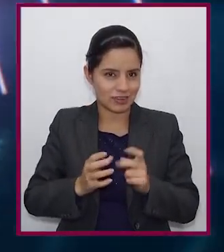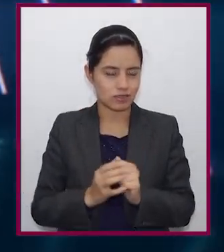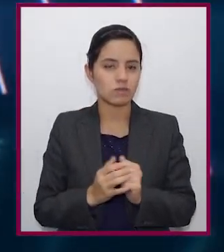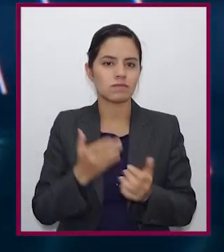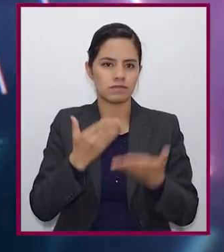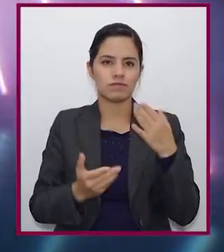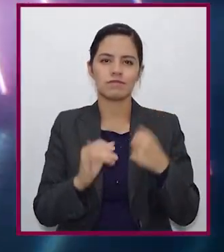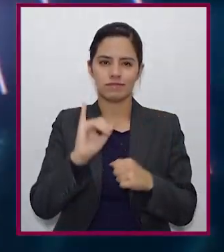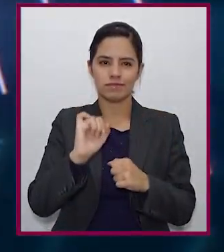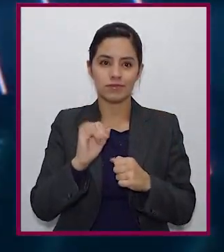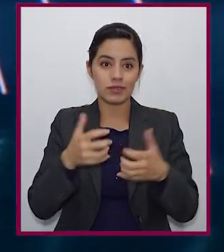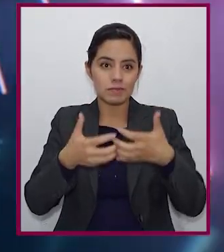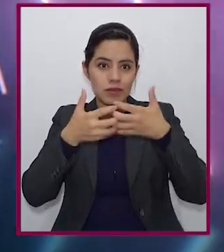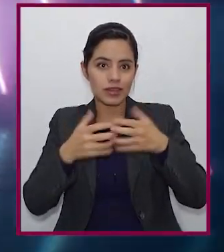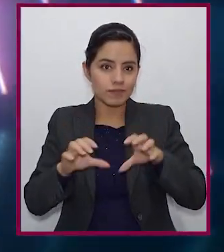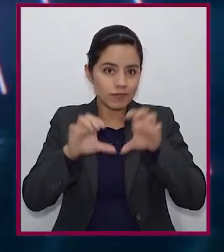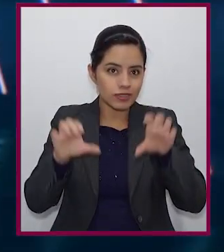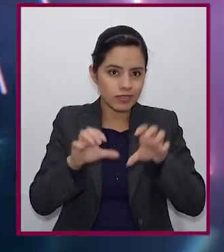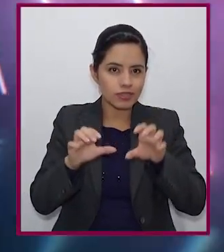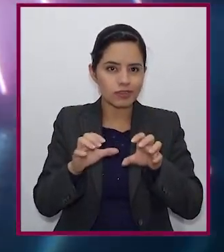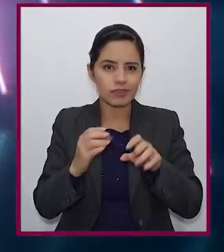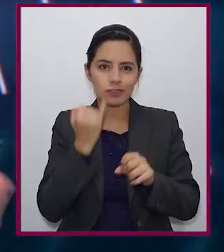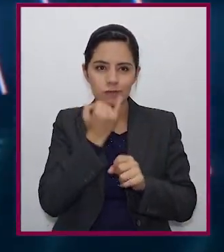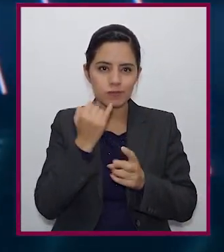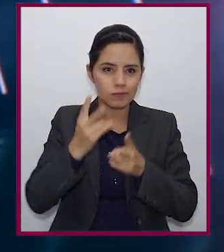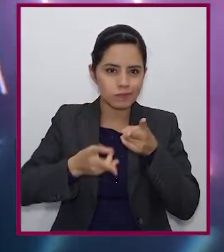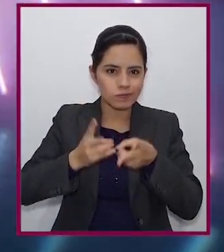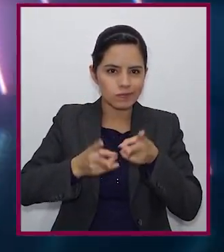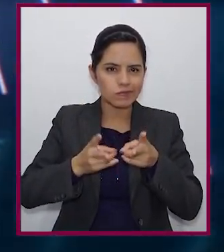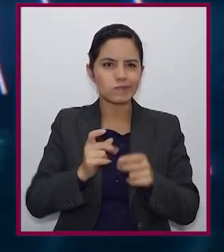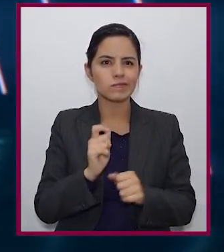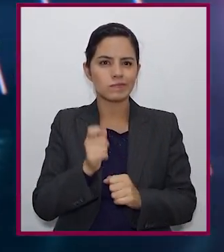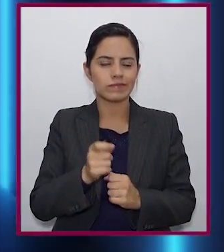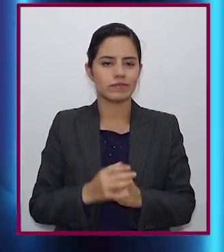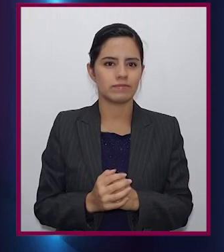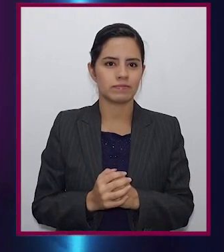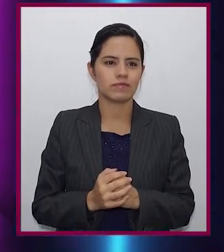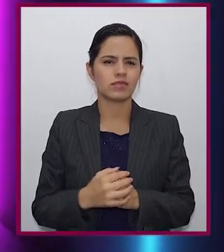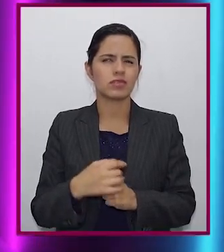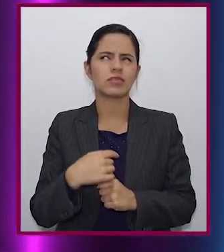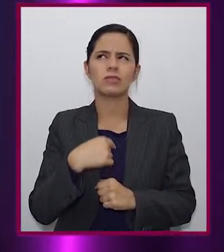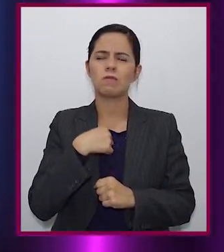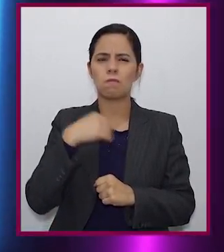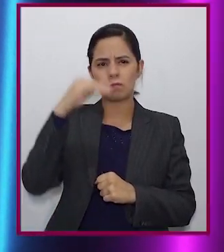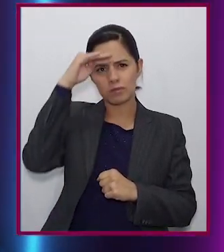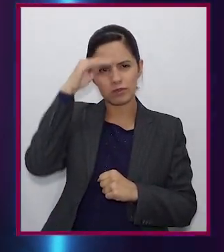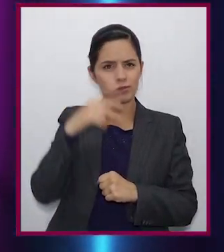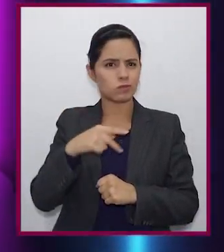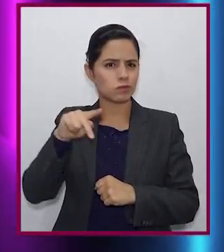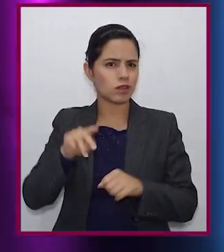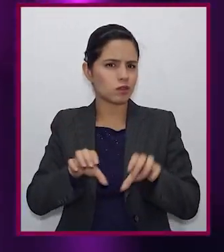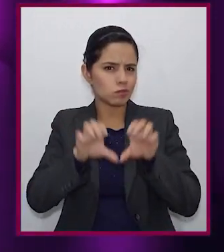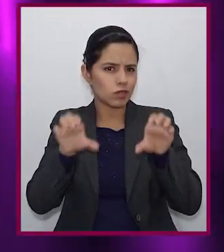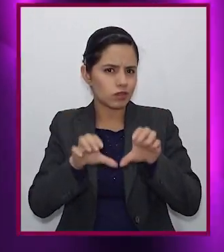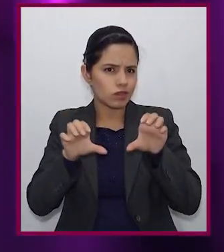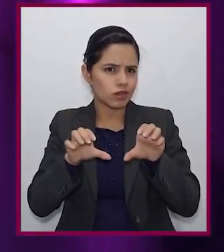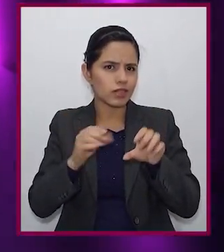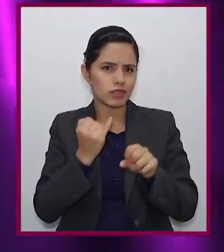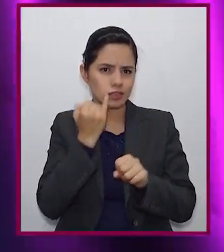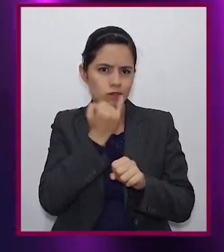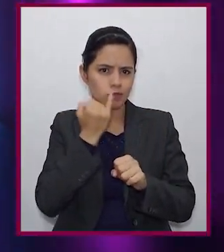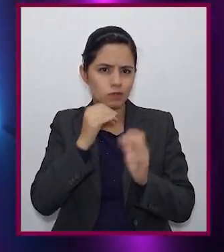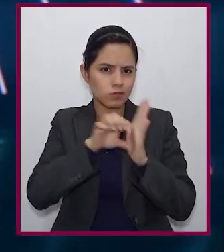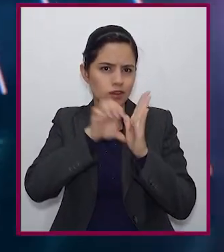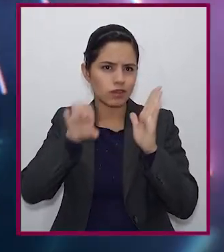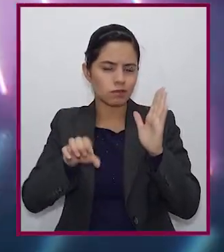sí, Axel, vamos a platicar con las máquinas. ¿Qué es un lenguaje de programación? Yo diría que es el idioma que hablan las computadoras,